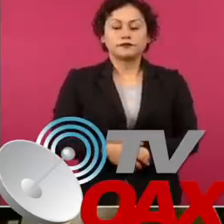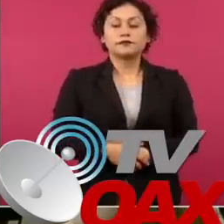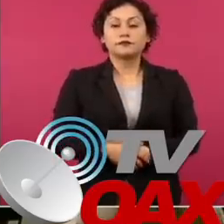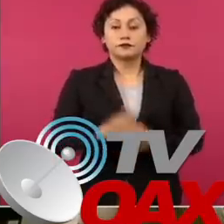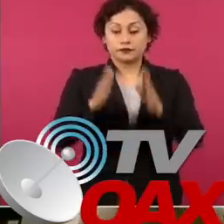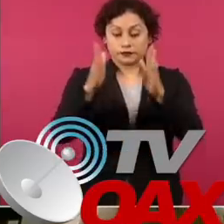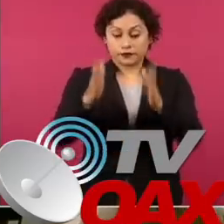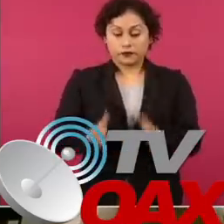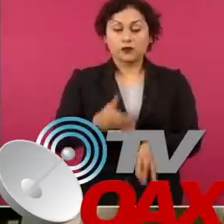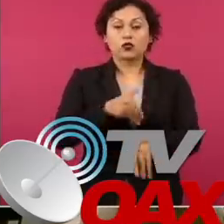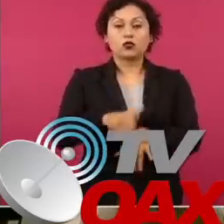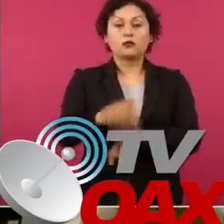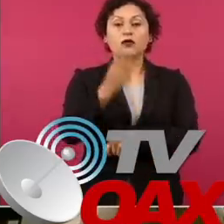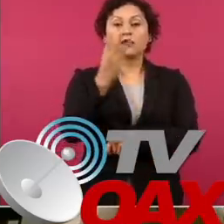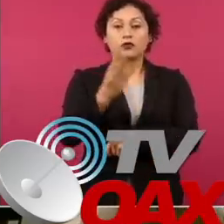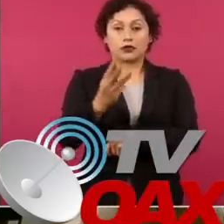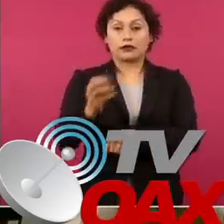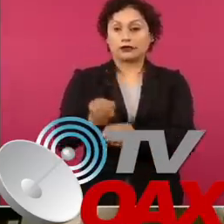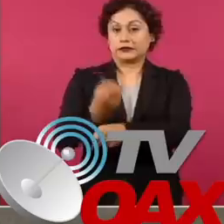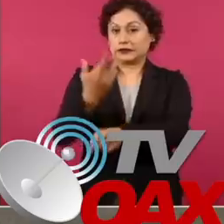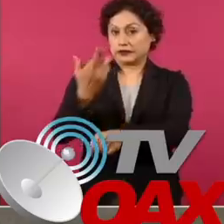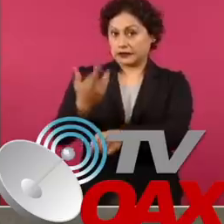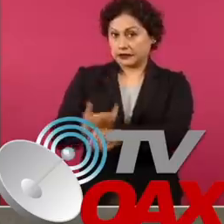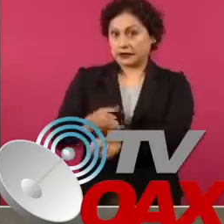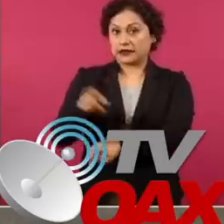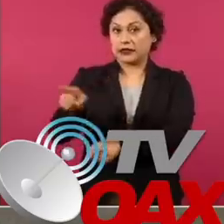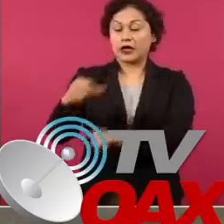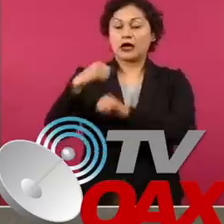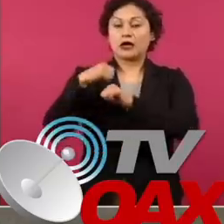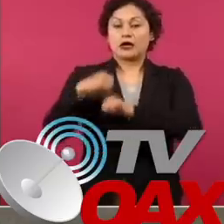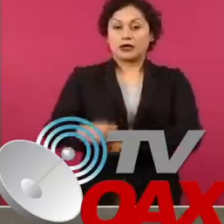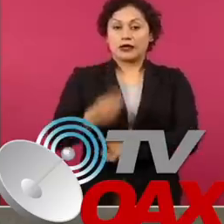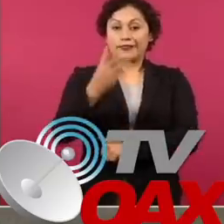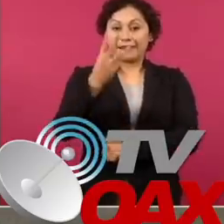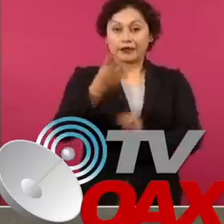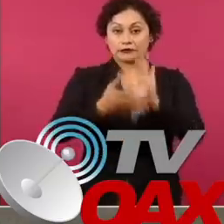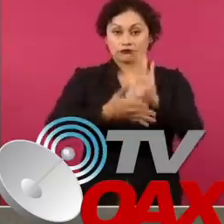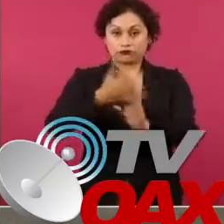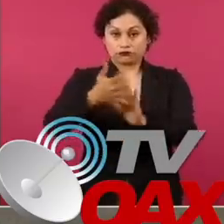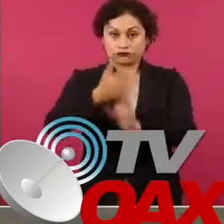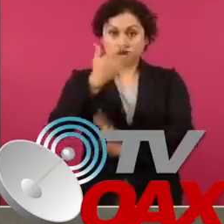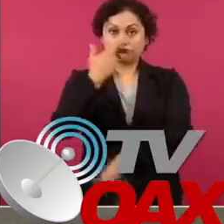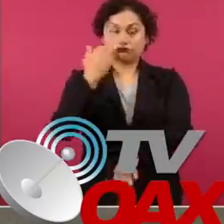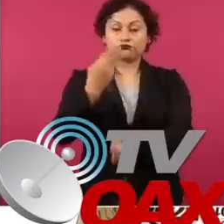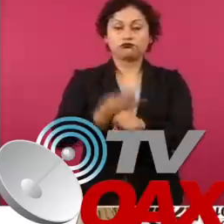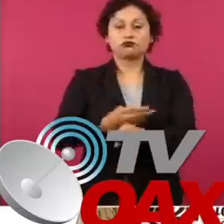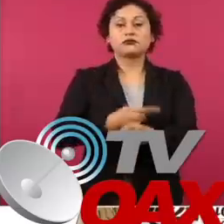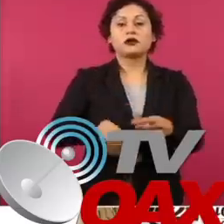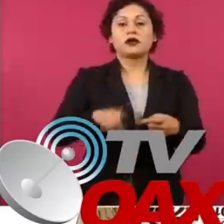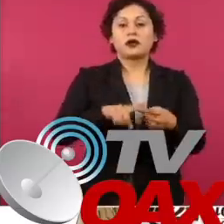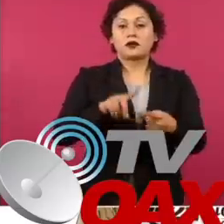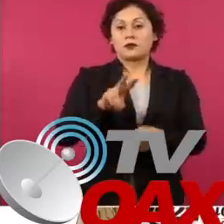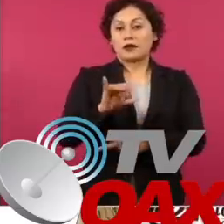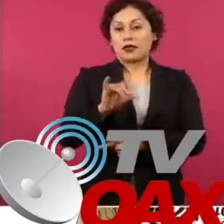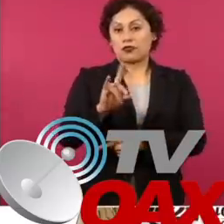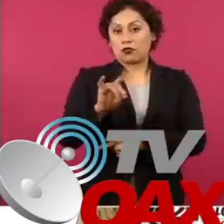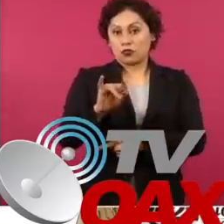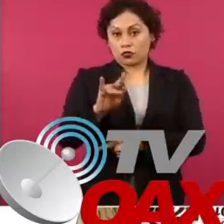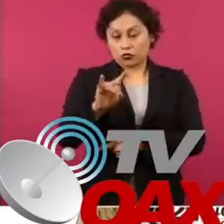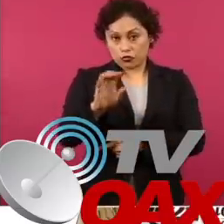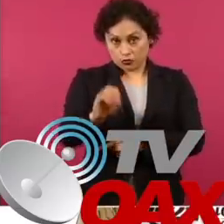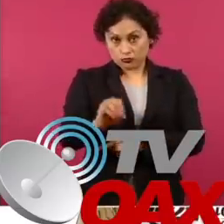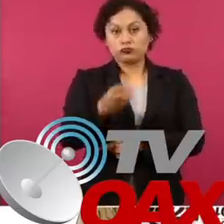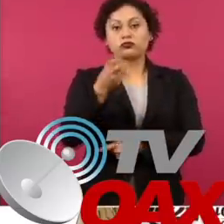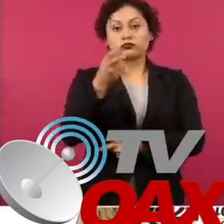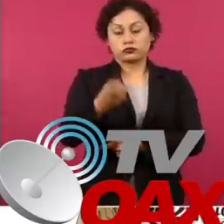3, la Secretaría de Infraestructura tiene a su cargo 3 obras importantes, que es el viaducto atirantado, que es un viaducto en